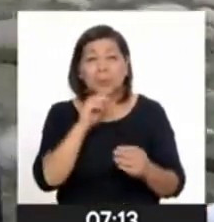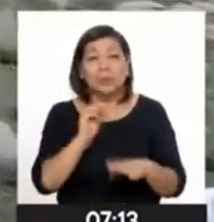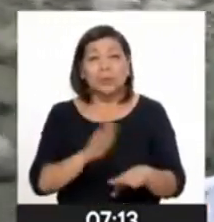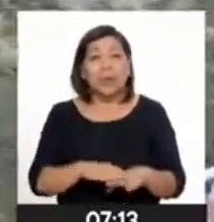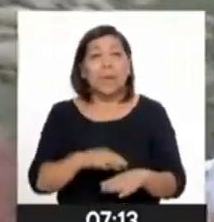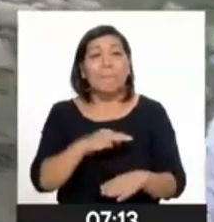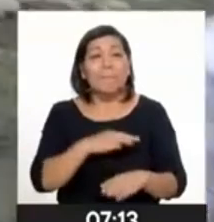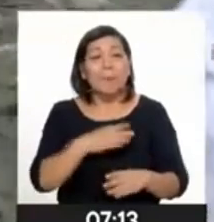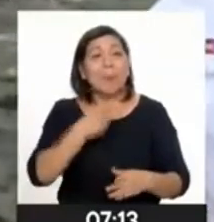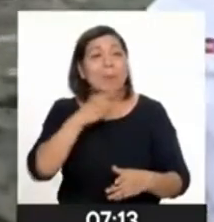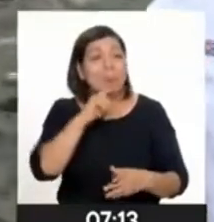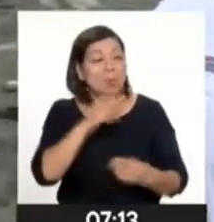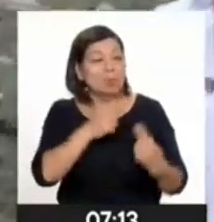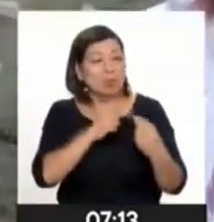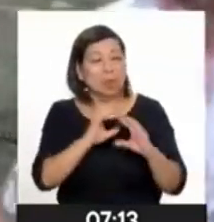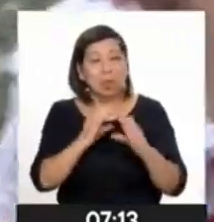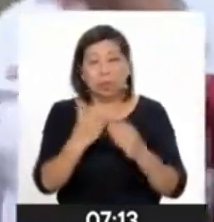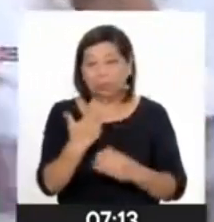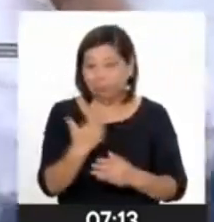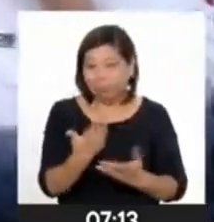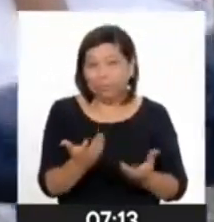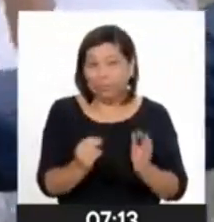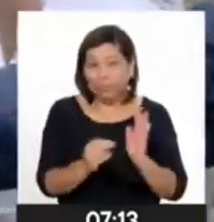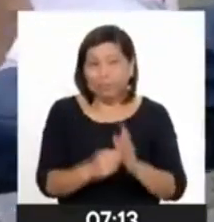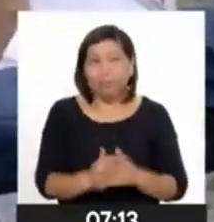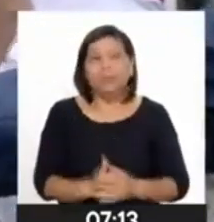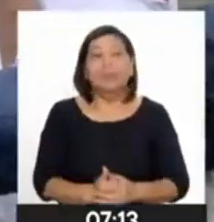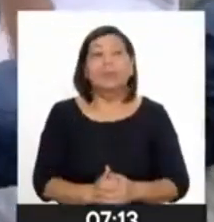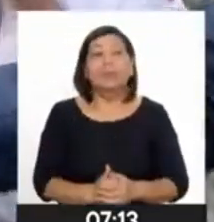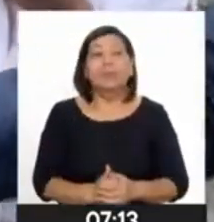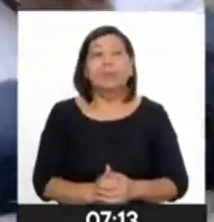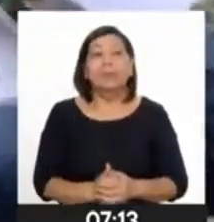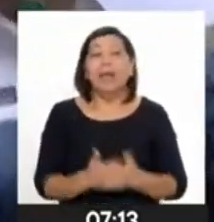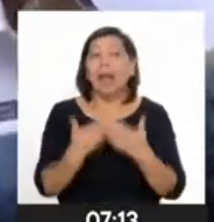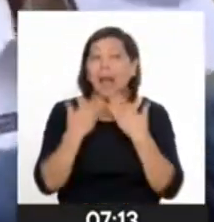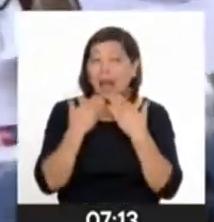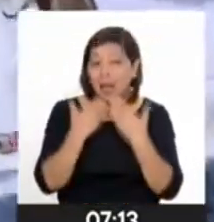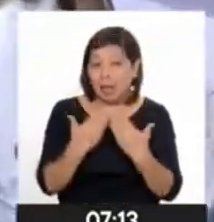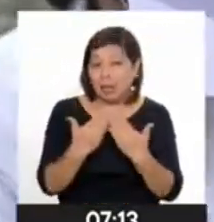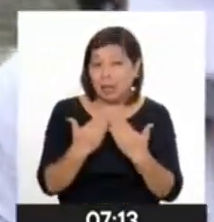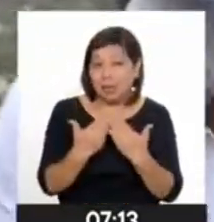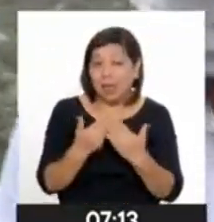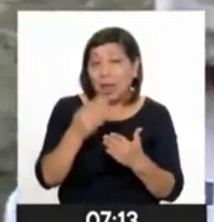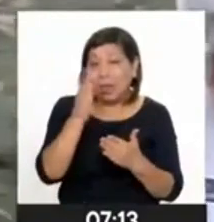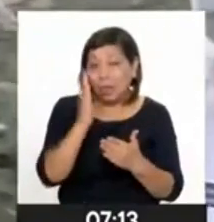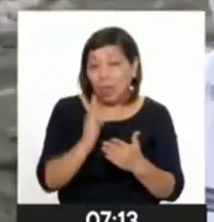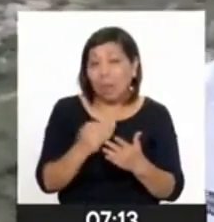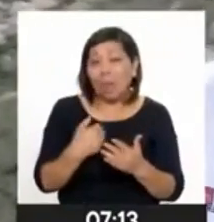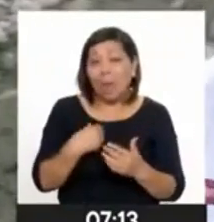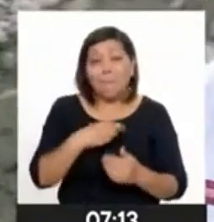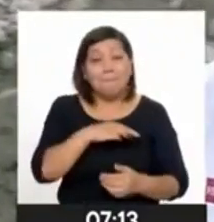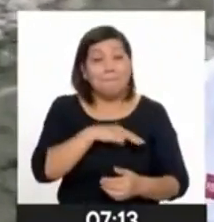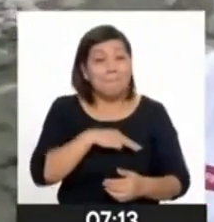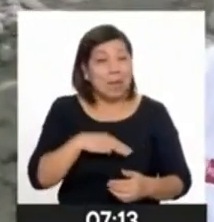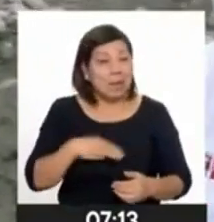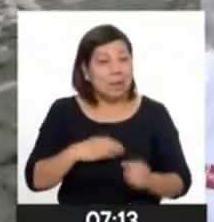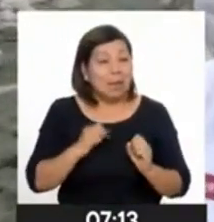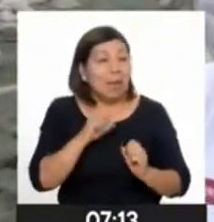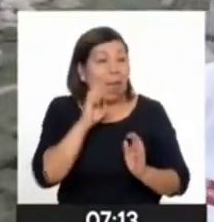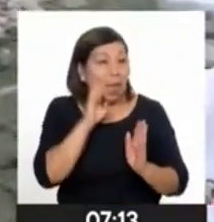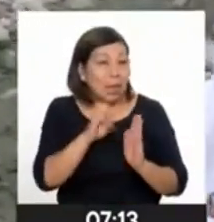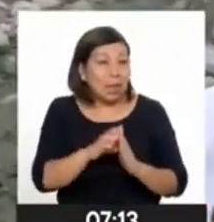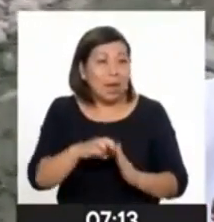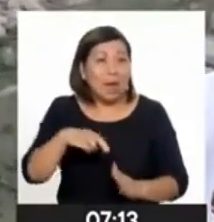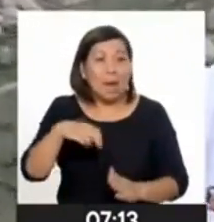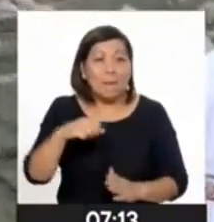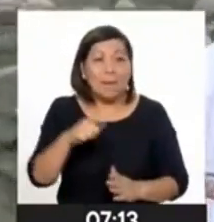la ministra es mujer, ustedes congresistas, dando el ejemplo. Bueno, agradecida primeramente con Dios y luego con nuestra ministra, porque ella siempre es el ejemplo. Yo soy